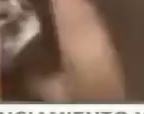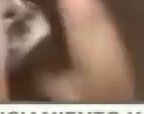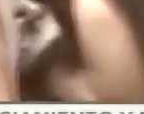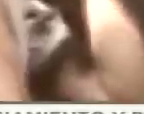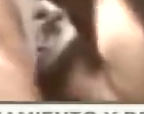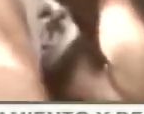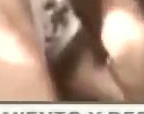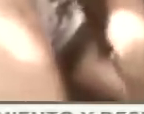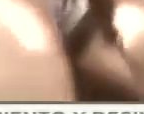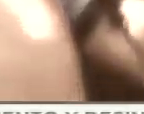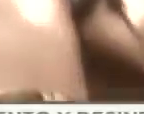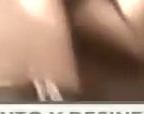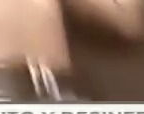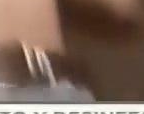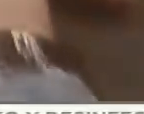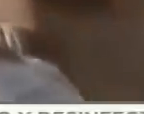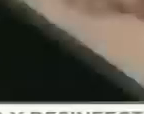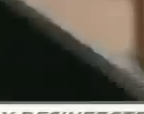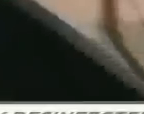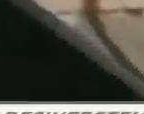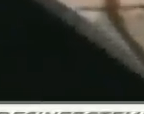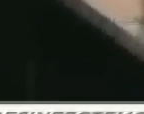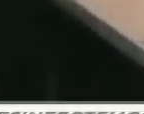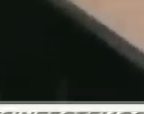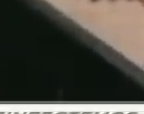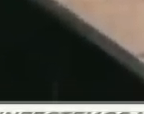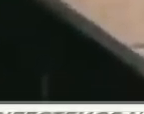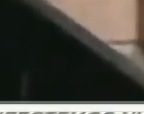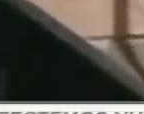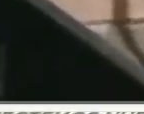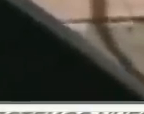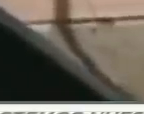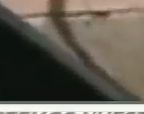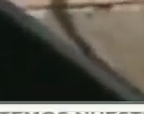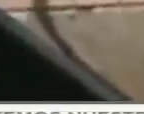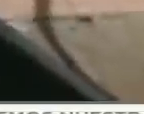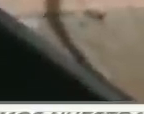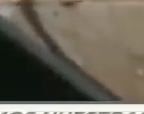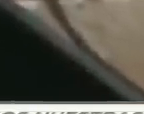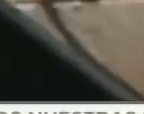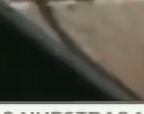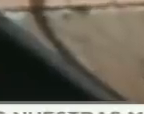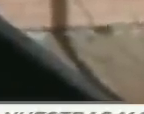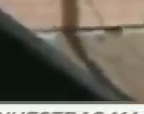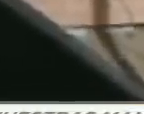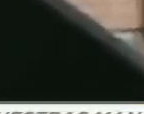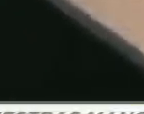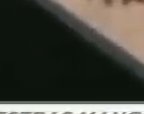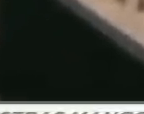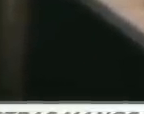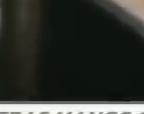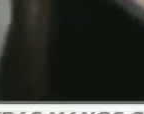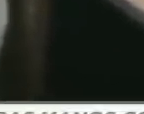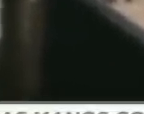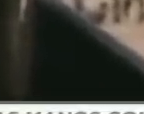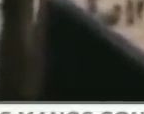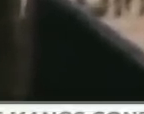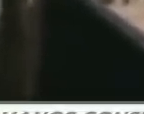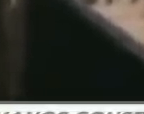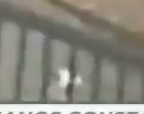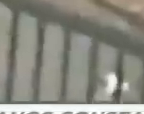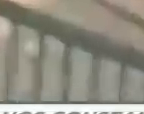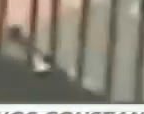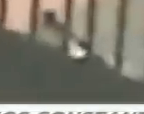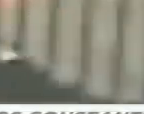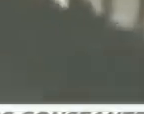cabeza. En Puente Llaguno, un grupo de personas intentaba defender a sus compañeros de los francotiradores